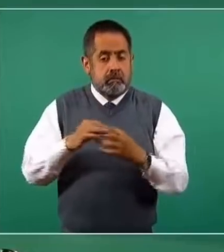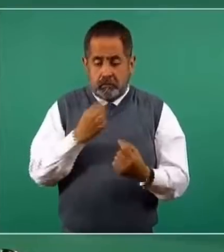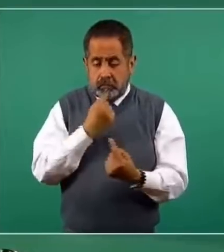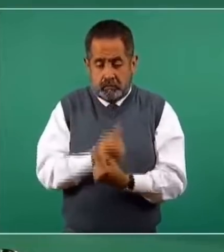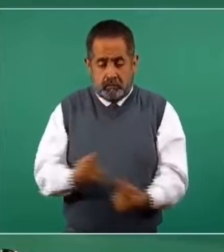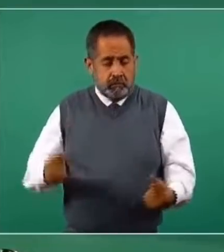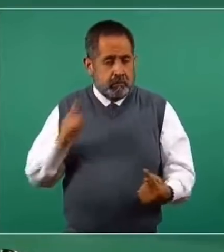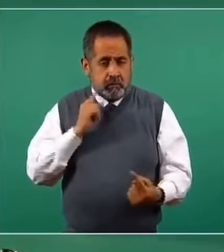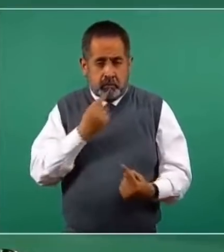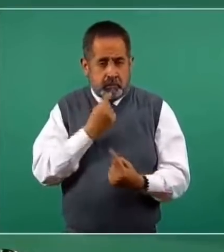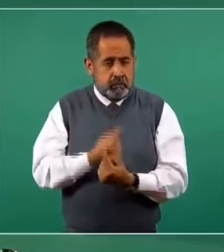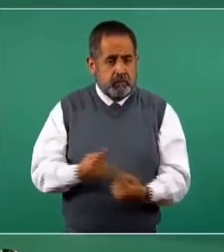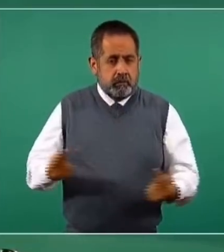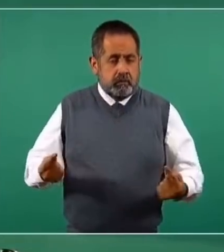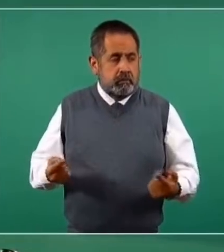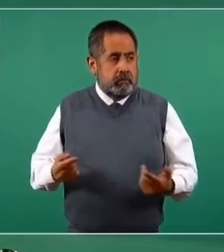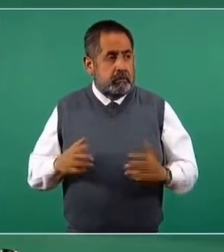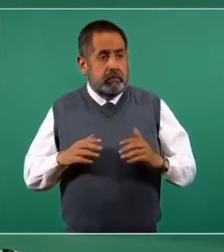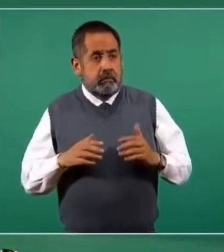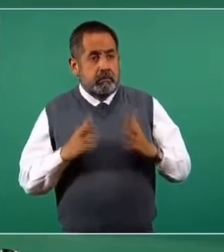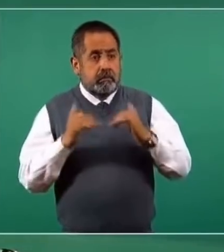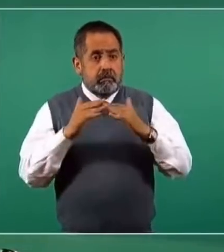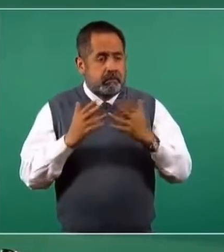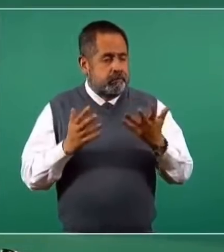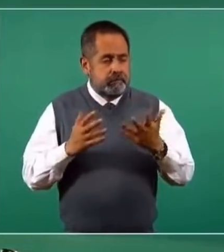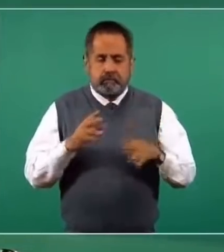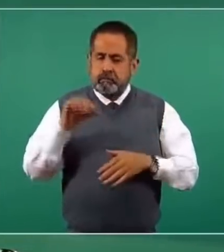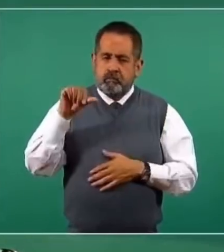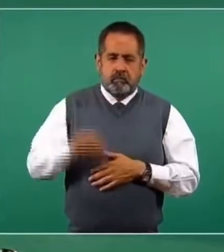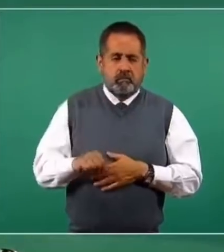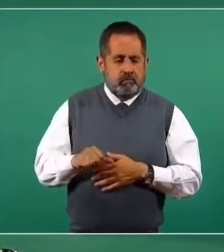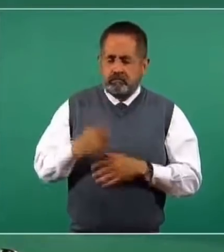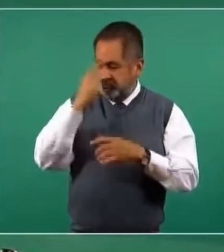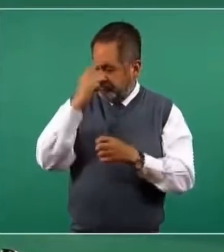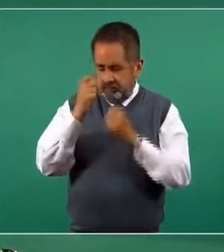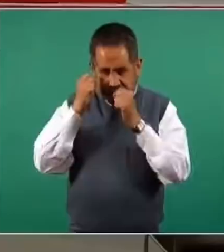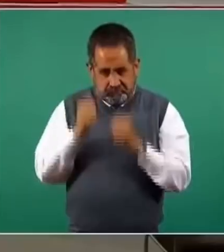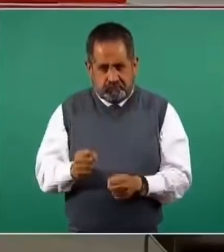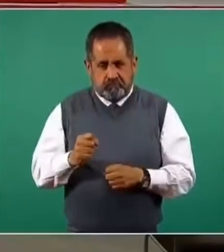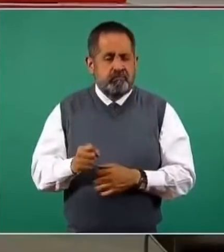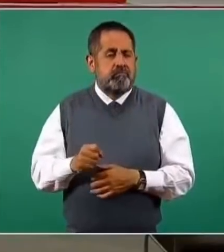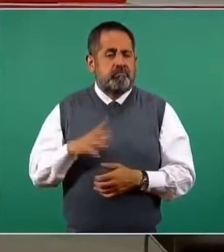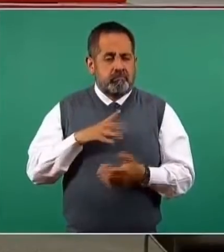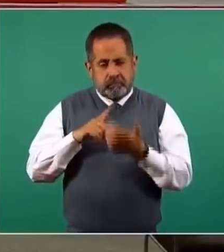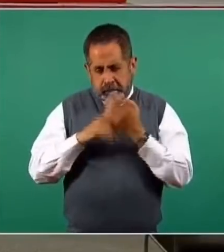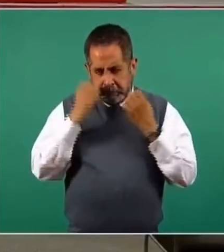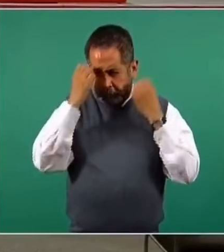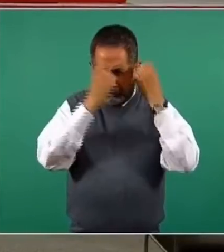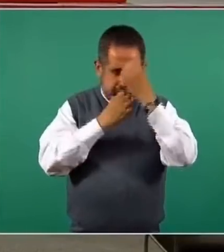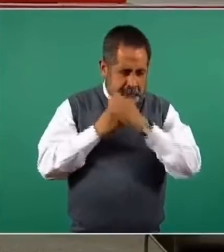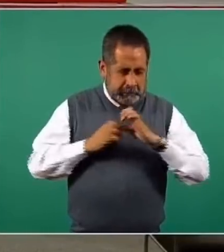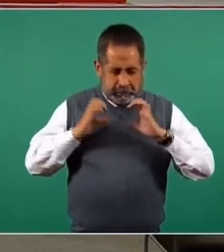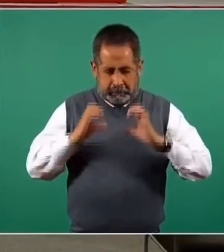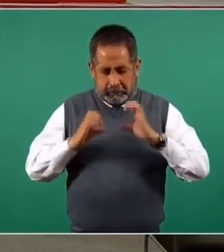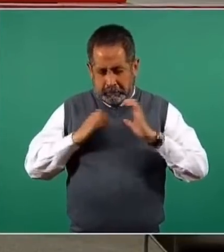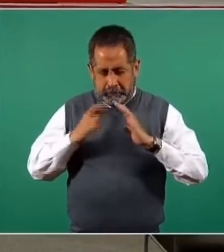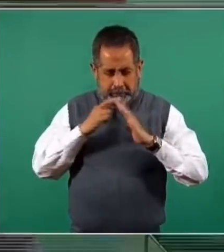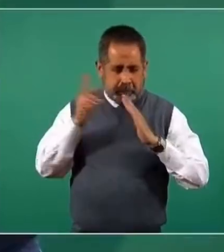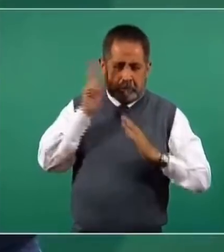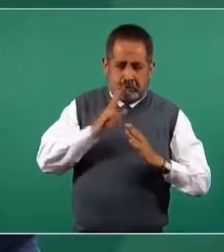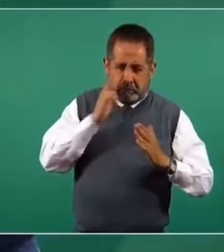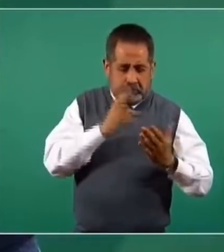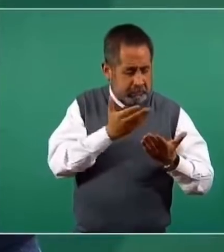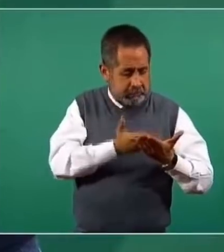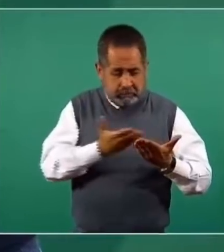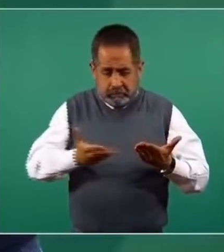menores fuera del ambiente escolar. Entonces, hoy no hay duda que habiendo analizado cuidadosamente toda la evidencia